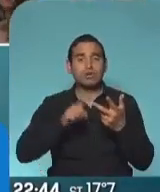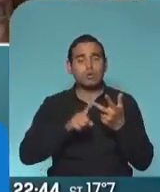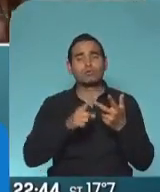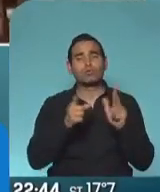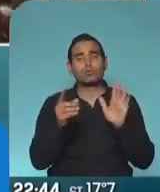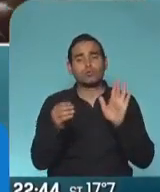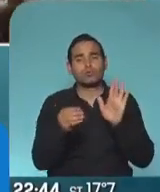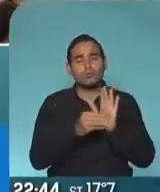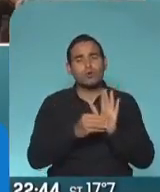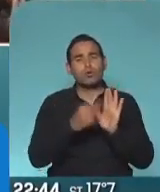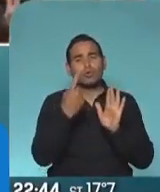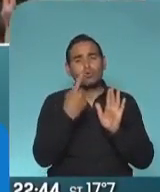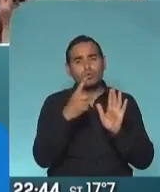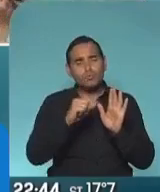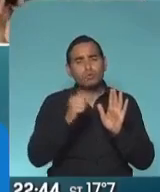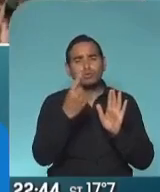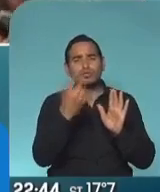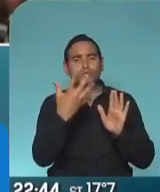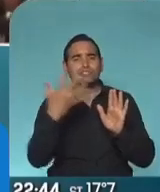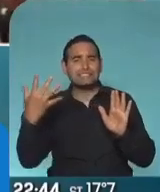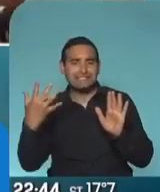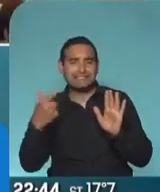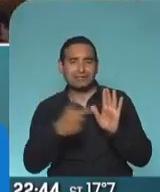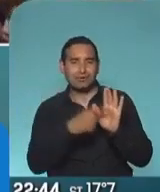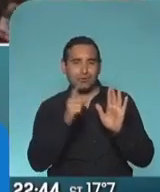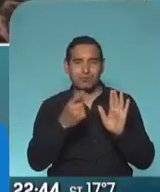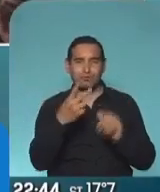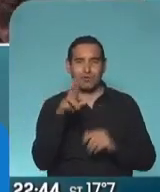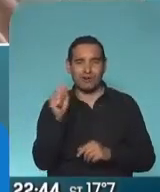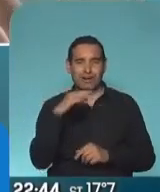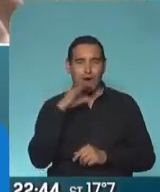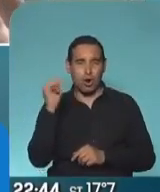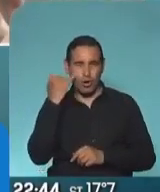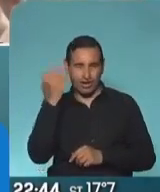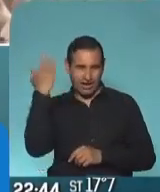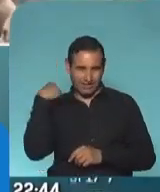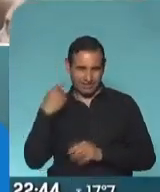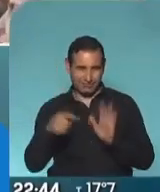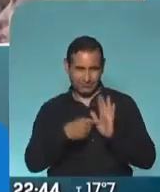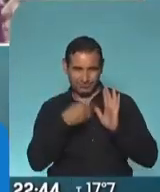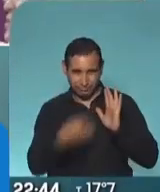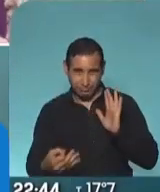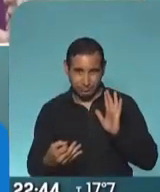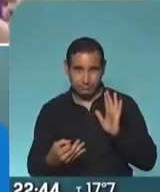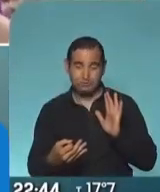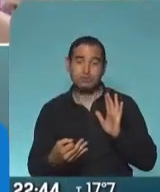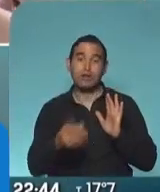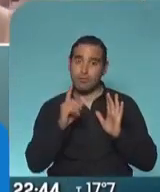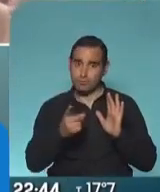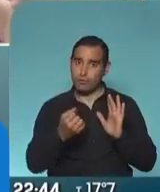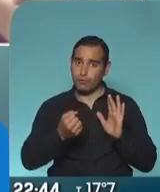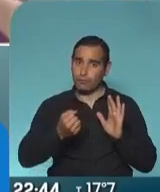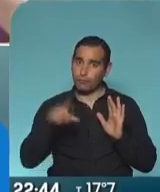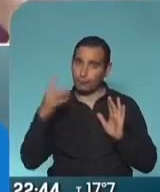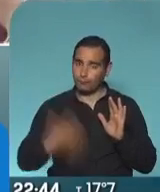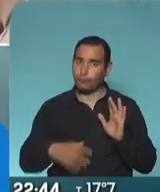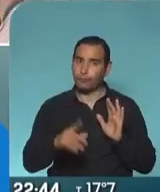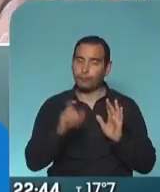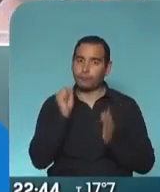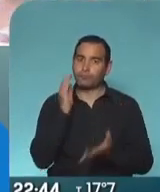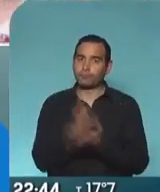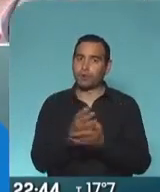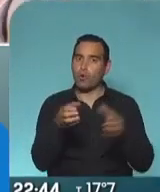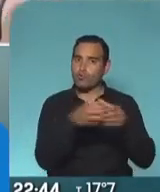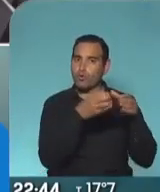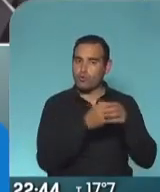155, que es la intervención como la aplicó Mariano Rajoy en su momento y que fue también duramente castigado por algunos